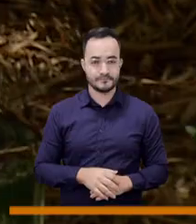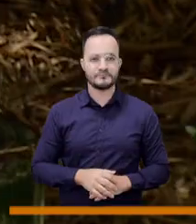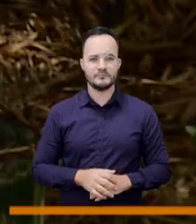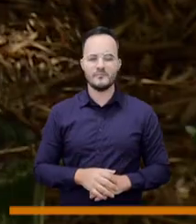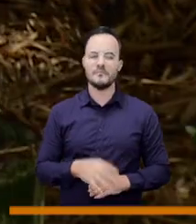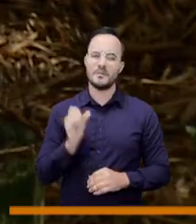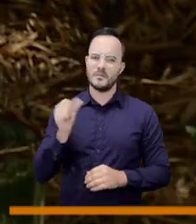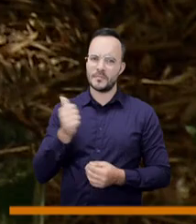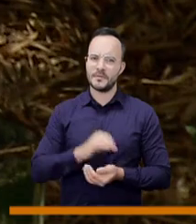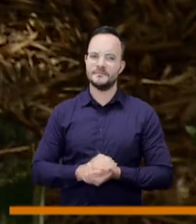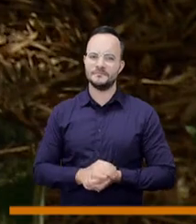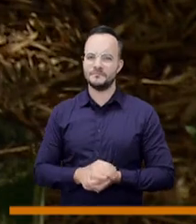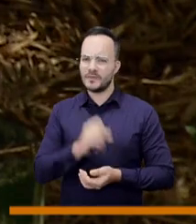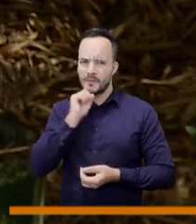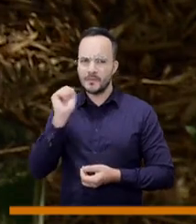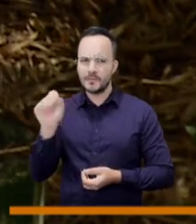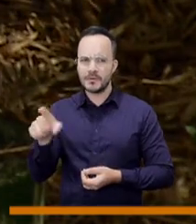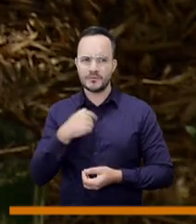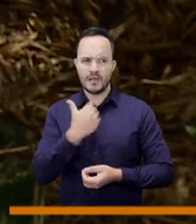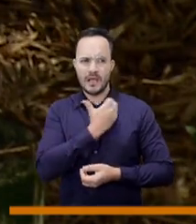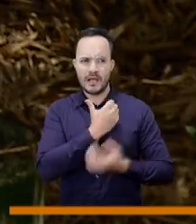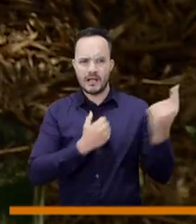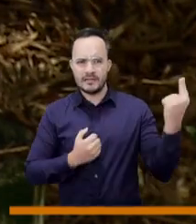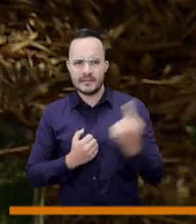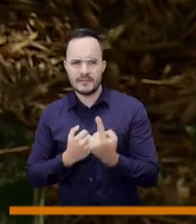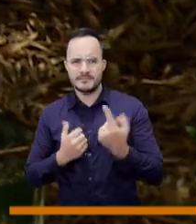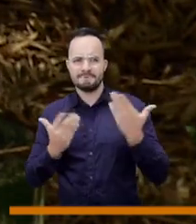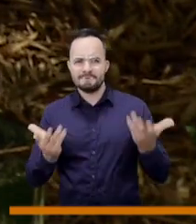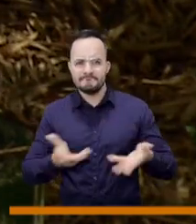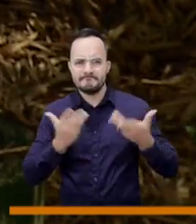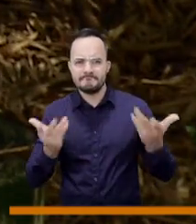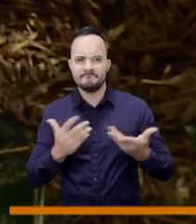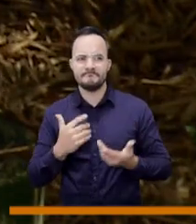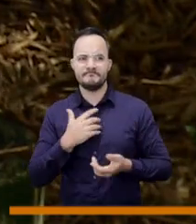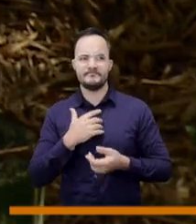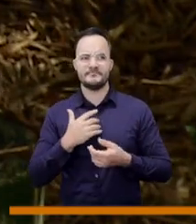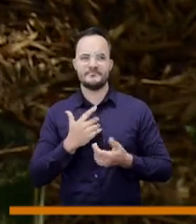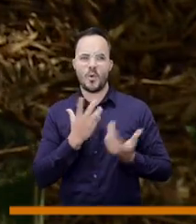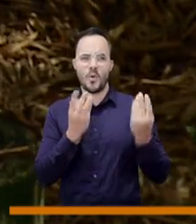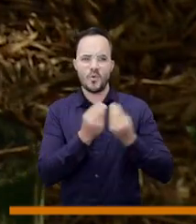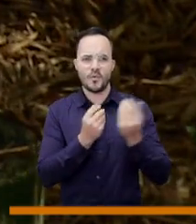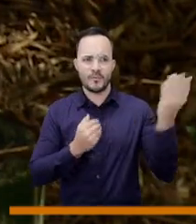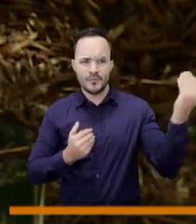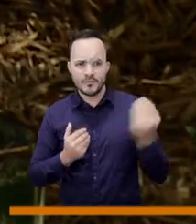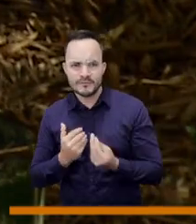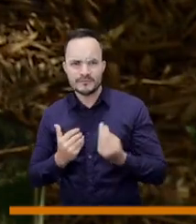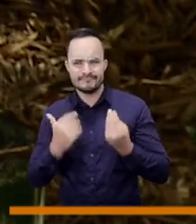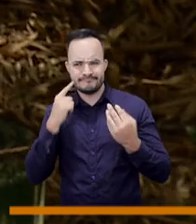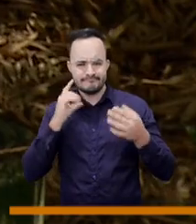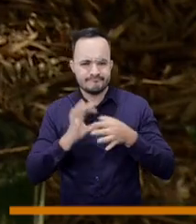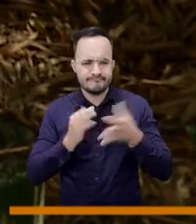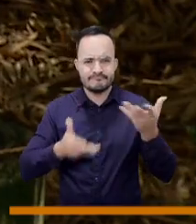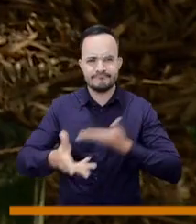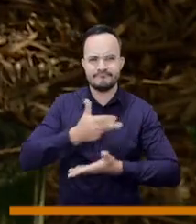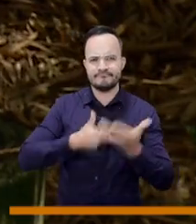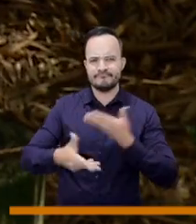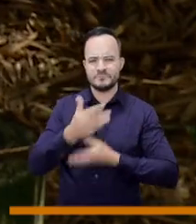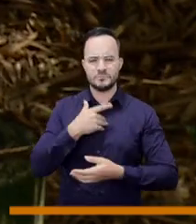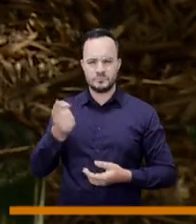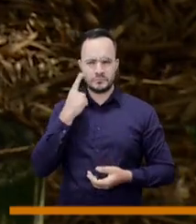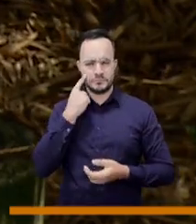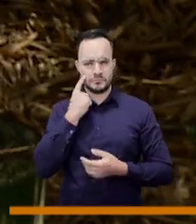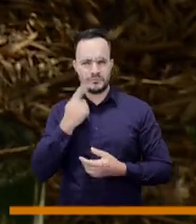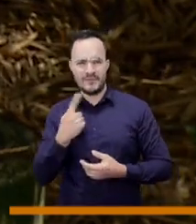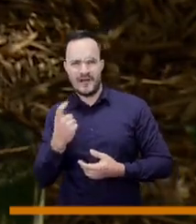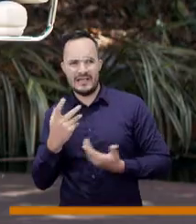pregunto también, concejal, ¿siente usted que de pronto les ha hecho falta el alcalde en su trabajo, que él o sus equipos estuvieran mucho más